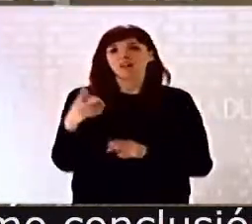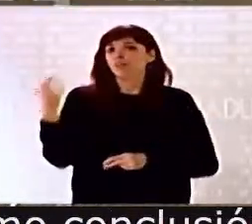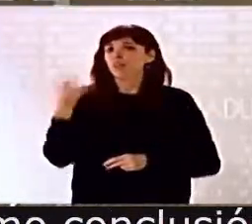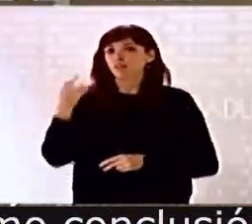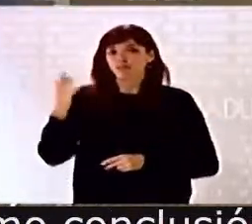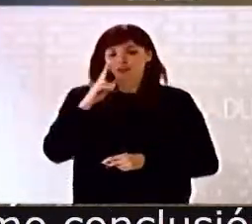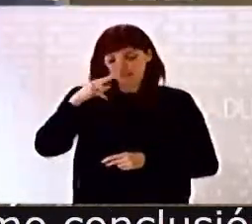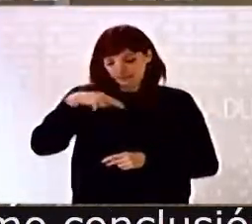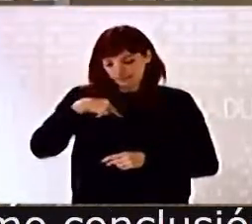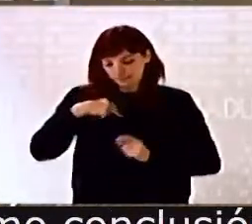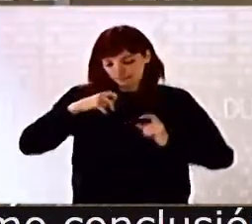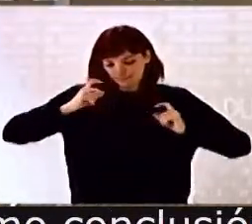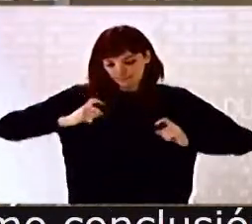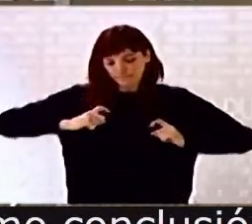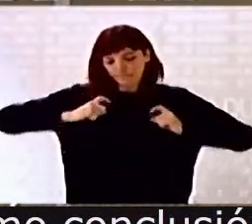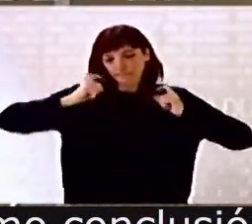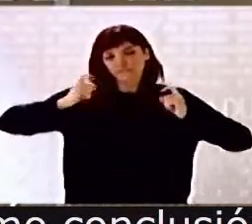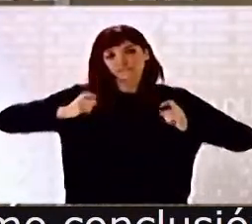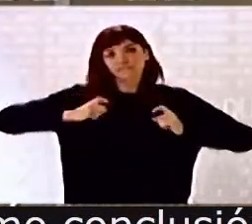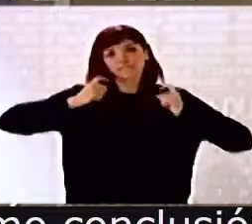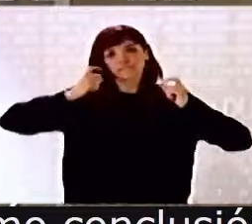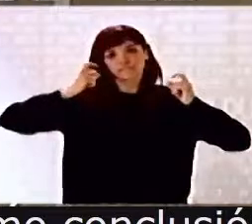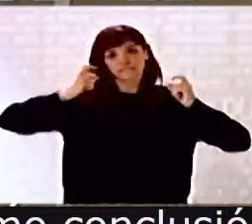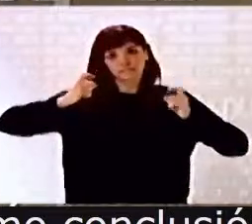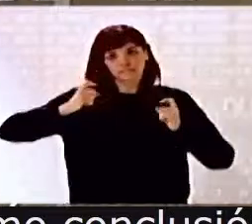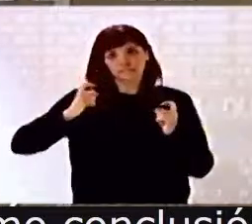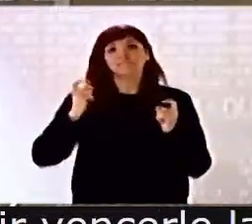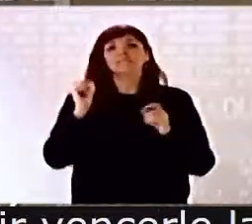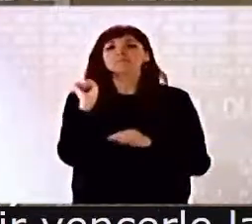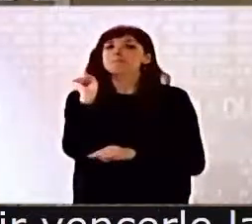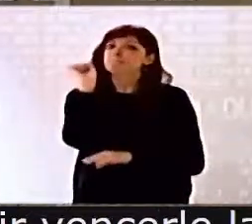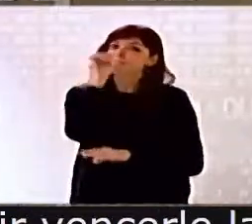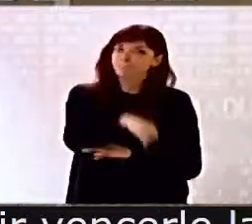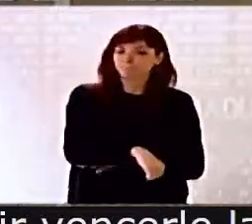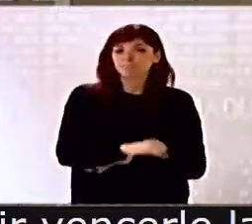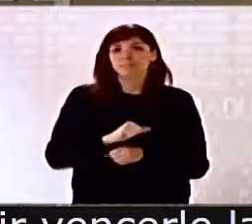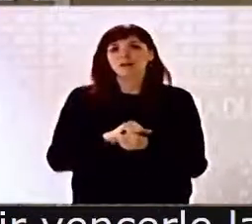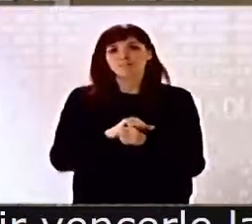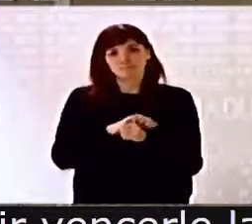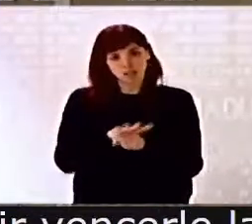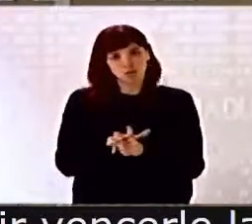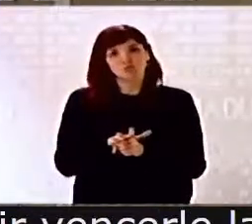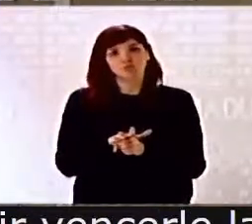conseguir vencerle la mano al virus.